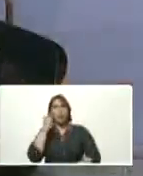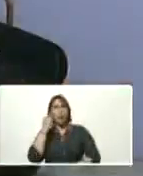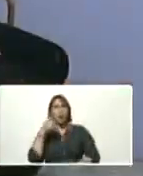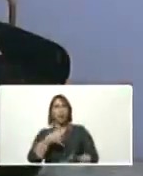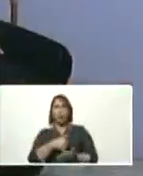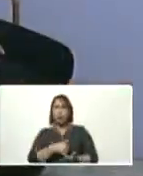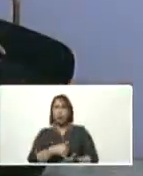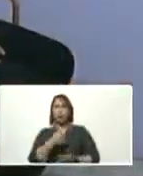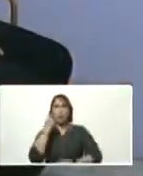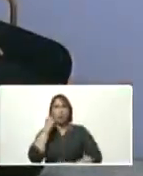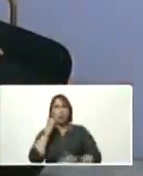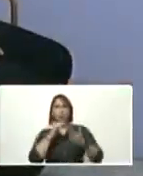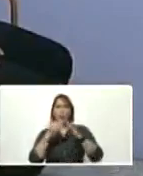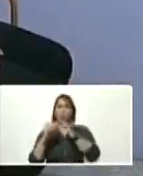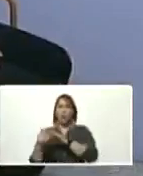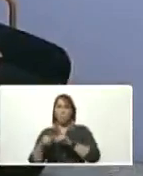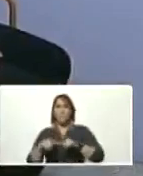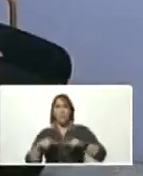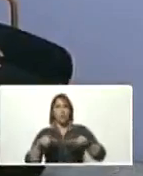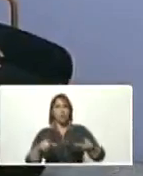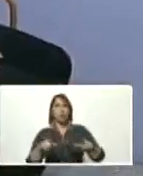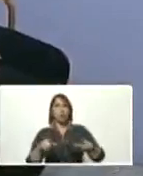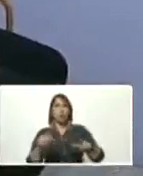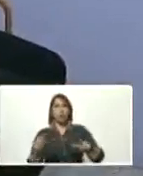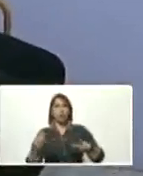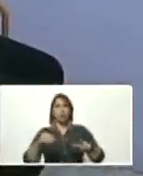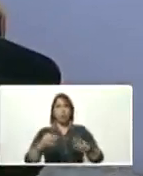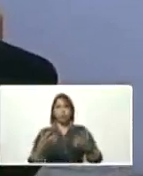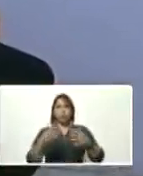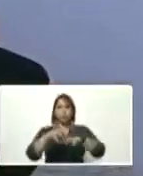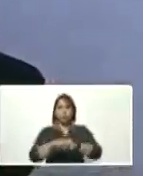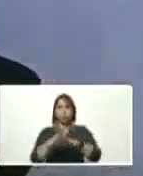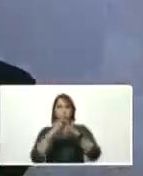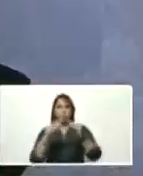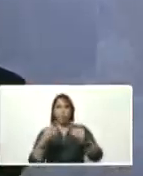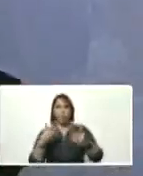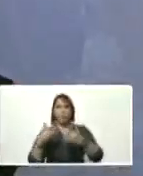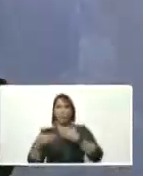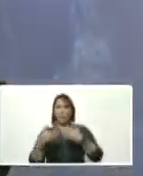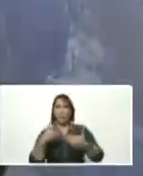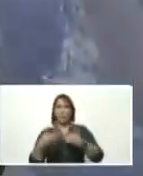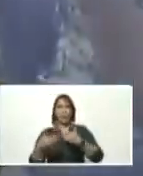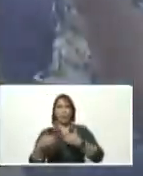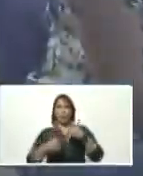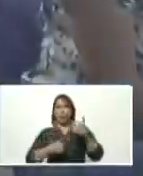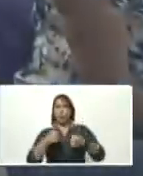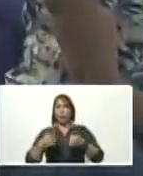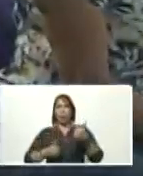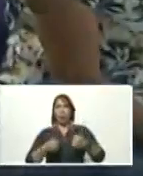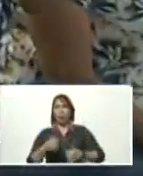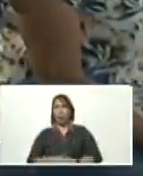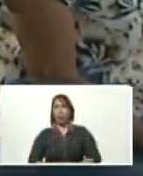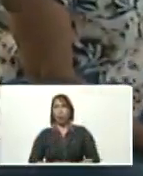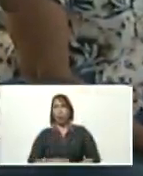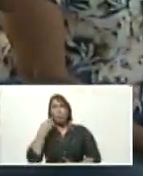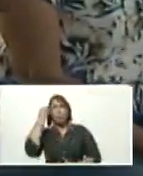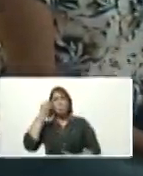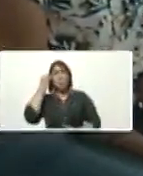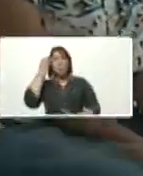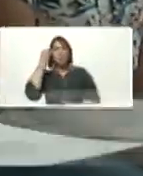las comunidades. Esto es un espacio que incluye a todas, independientemente de su condición política,